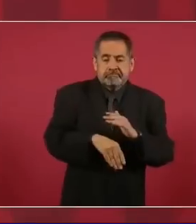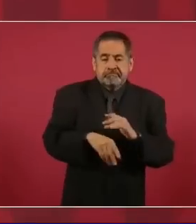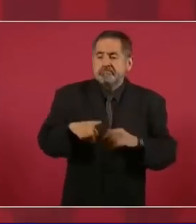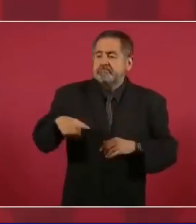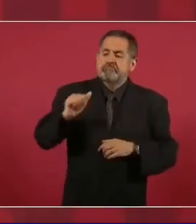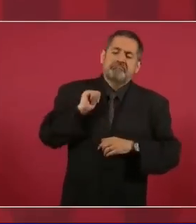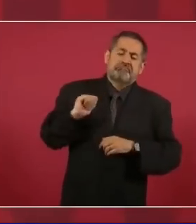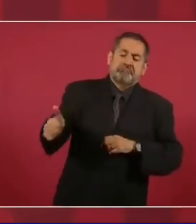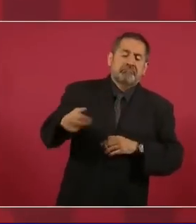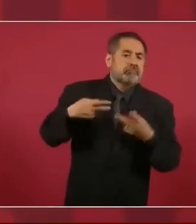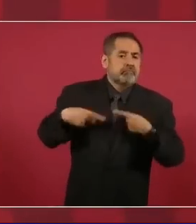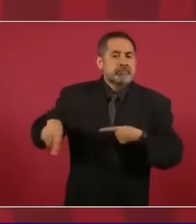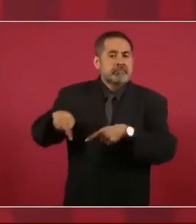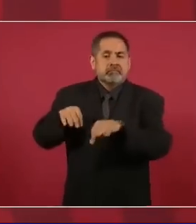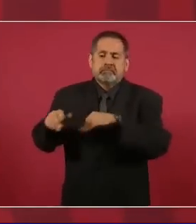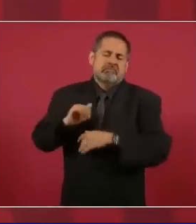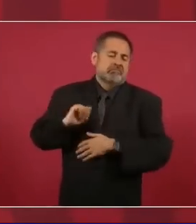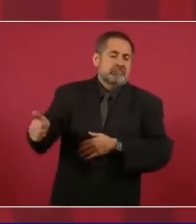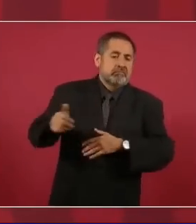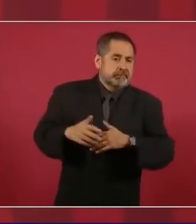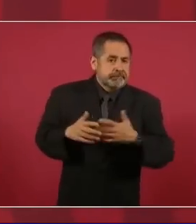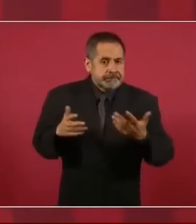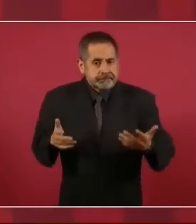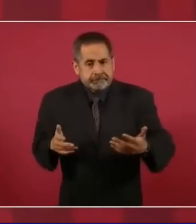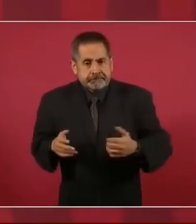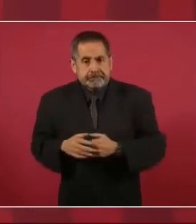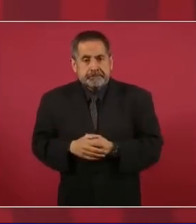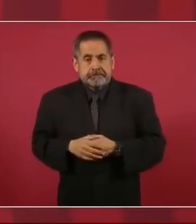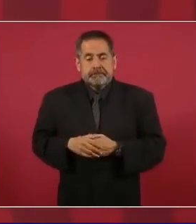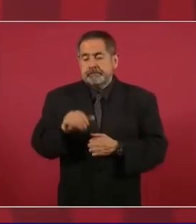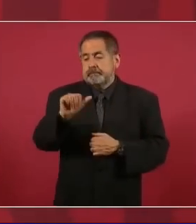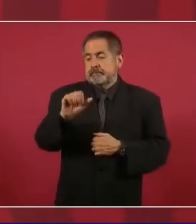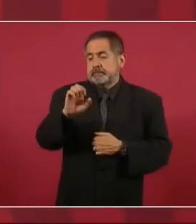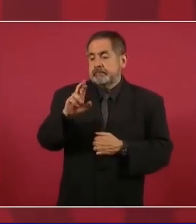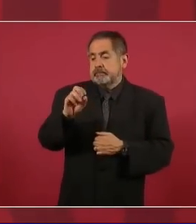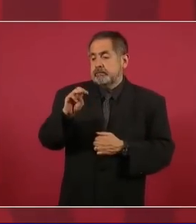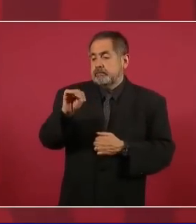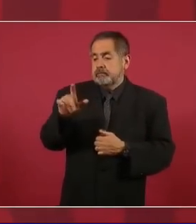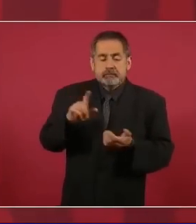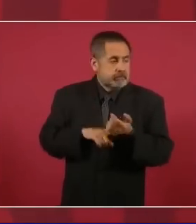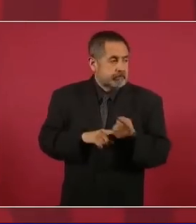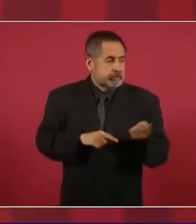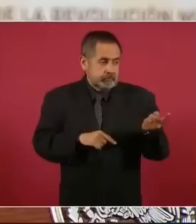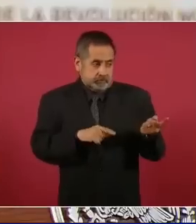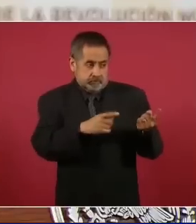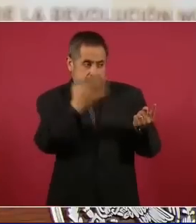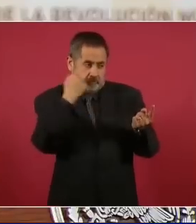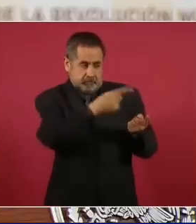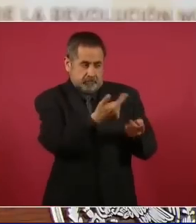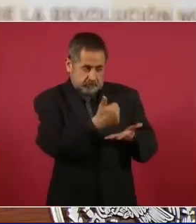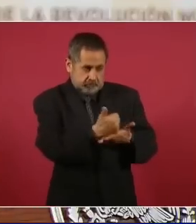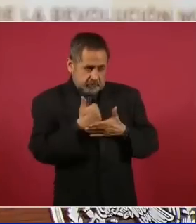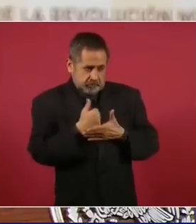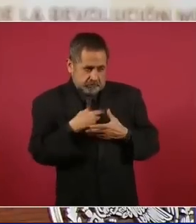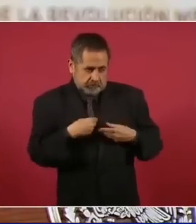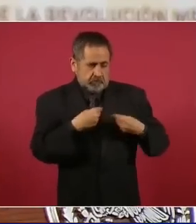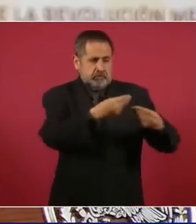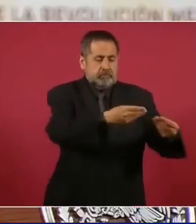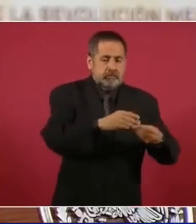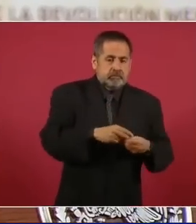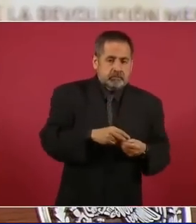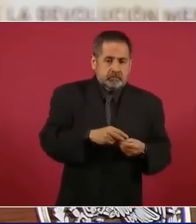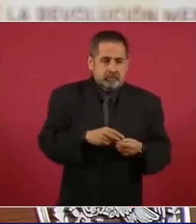y la otra pues se entrega a quienes habían ayudado en la campaña, y no solo con